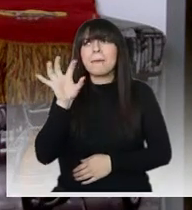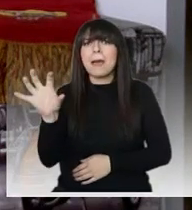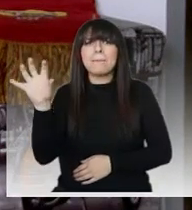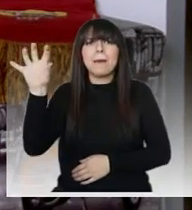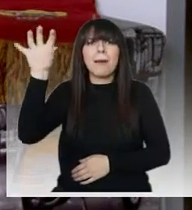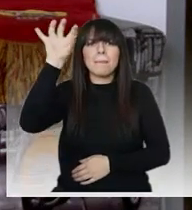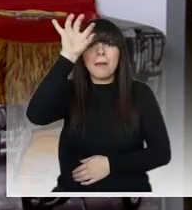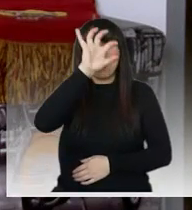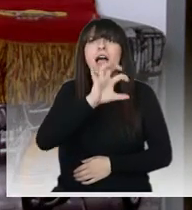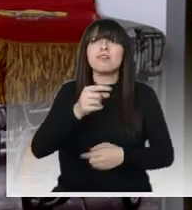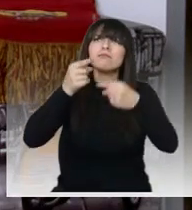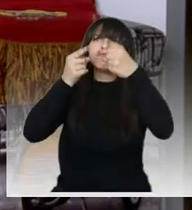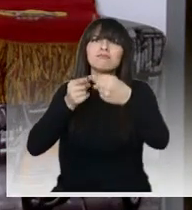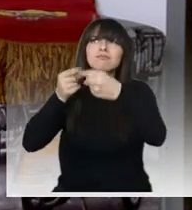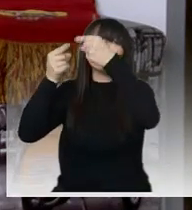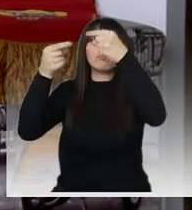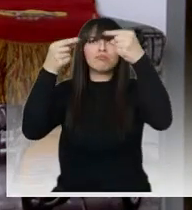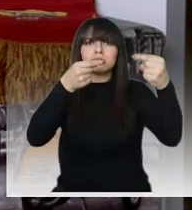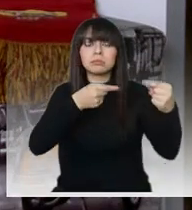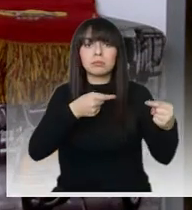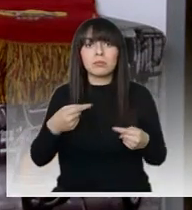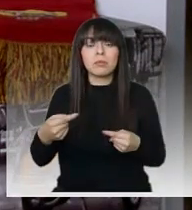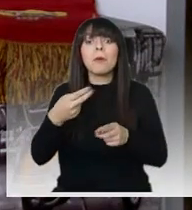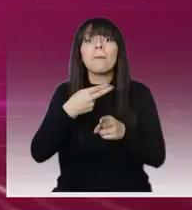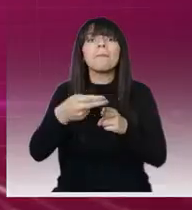próximo destino será la República Checa.